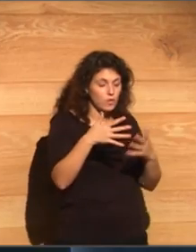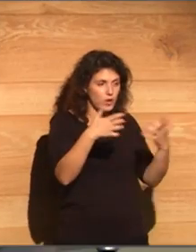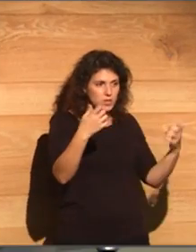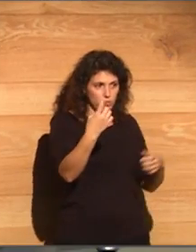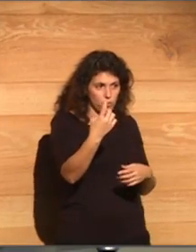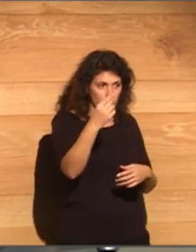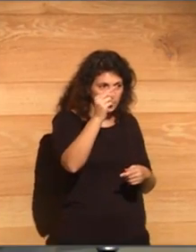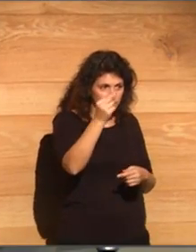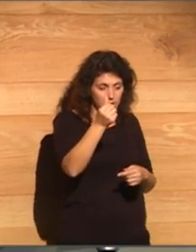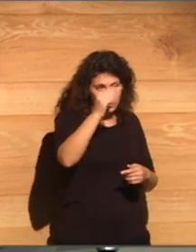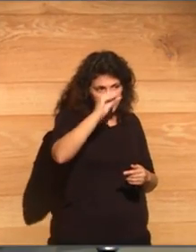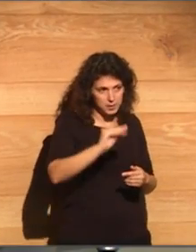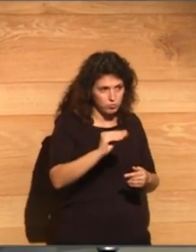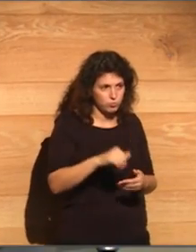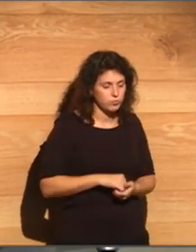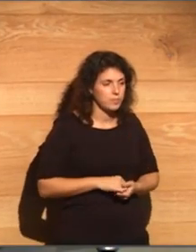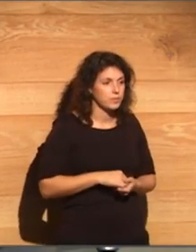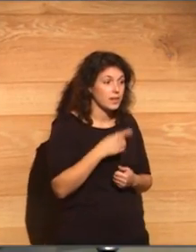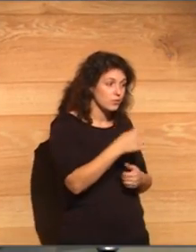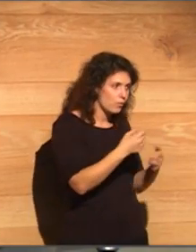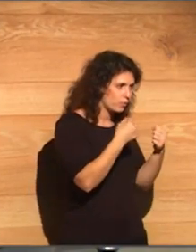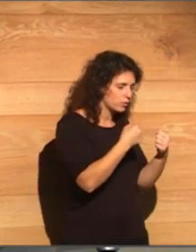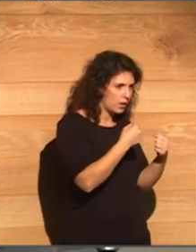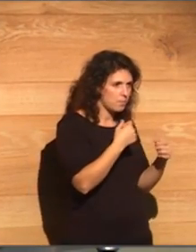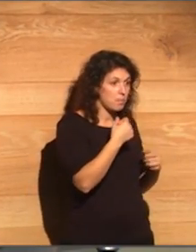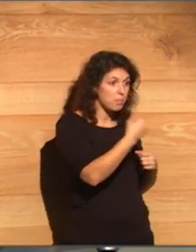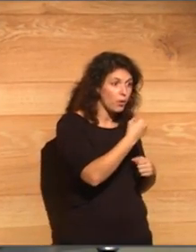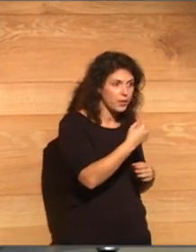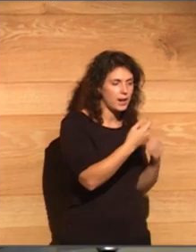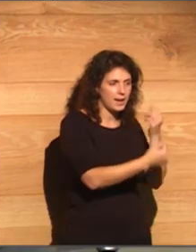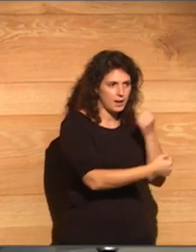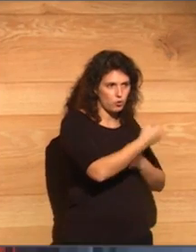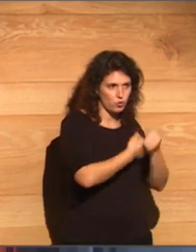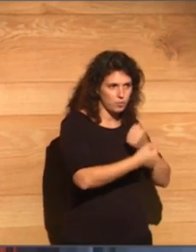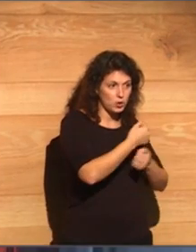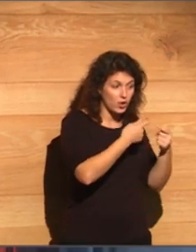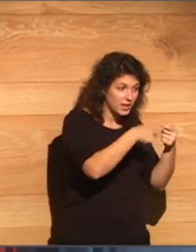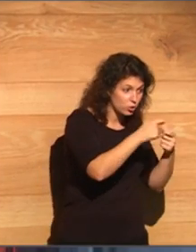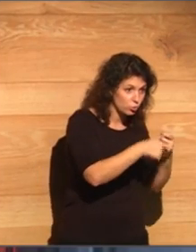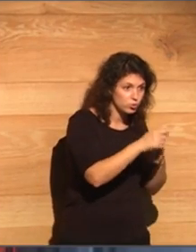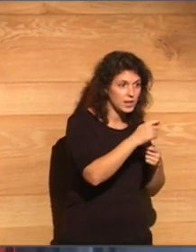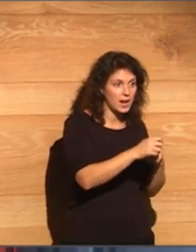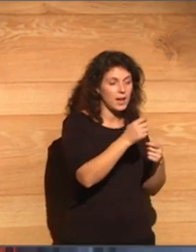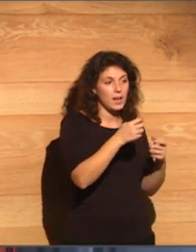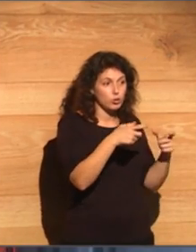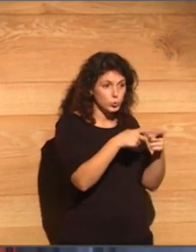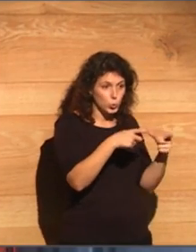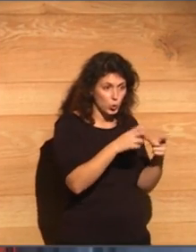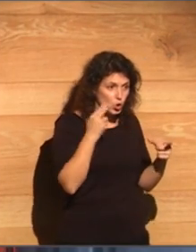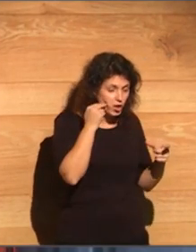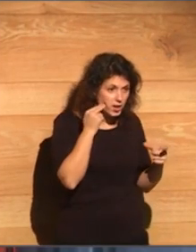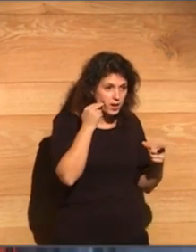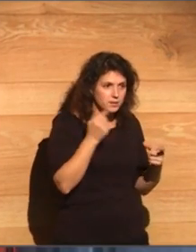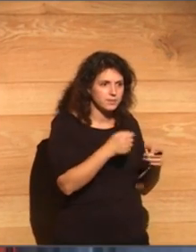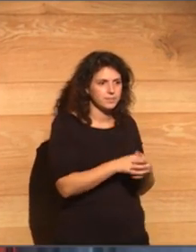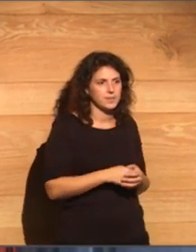mejor esto puede ser un poquito butad y que el poder económico de la industria turronera a lo mejor no son Coca-Cola, a lo mejor? Ojo,